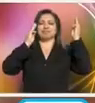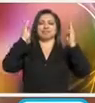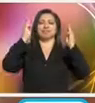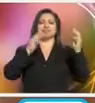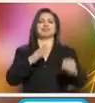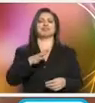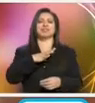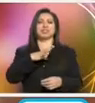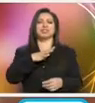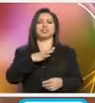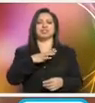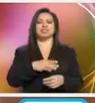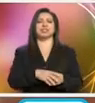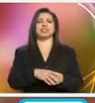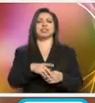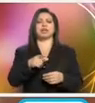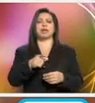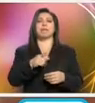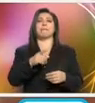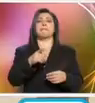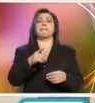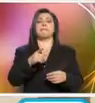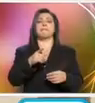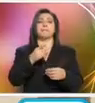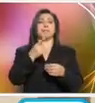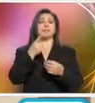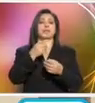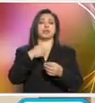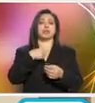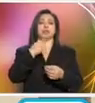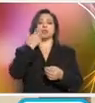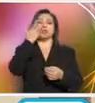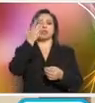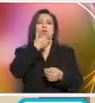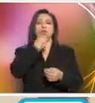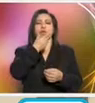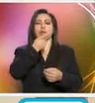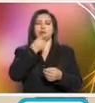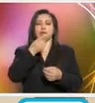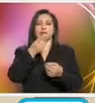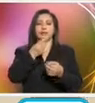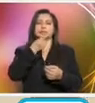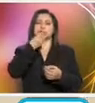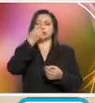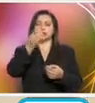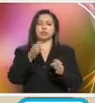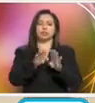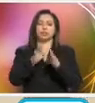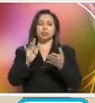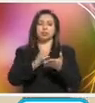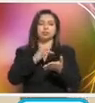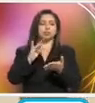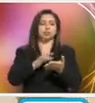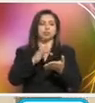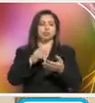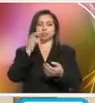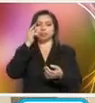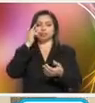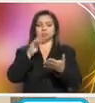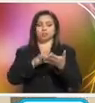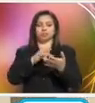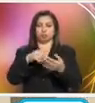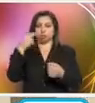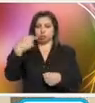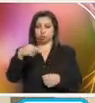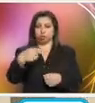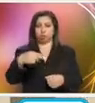proponer utilizar unas aplicaciones que les ayuden a conocer estas propuestas. La primera aplicación es Museos